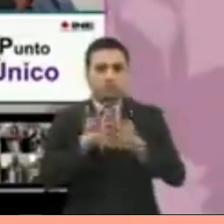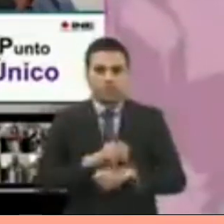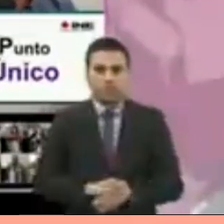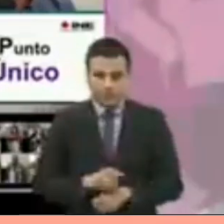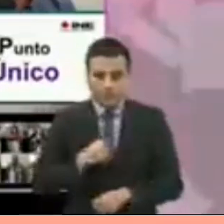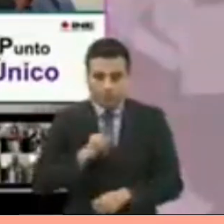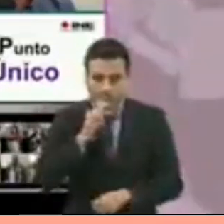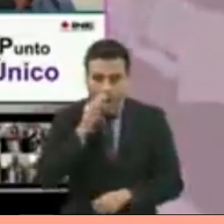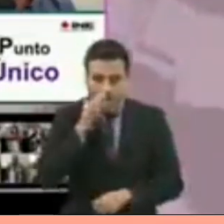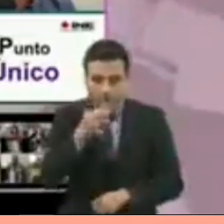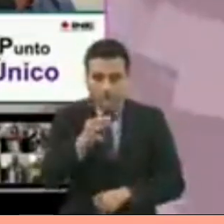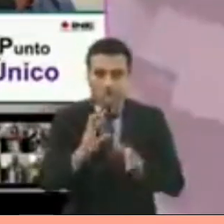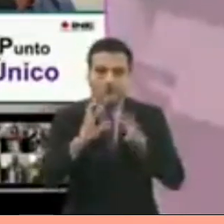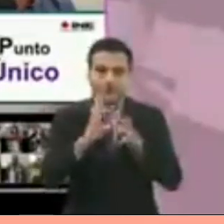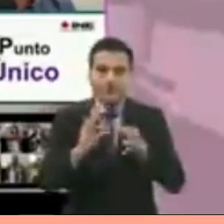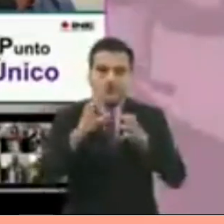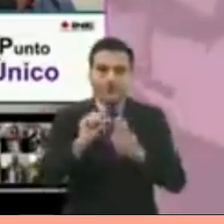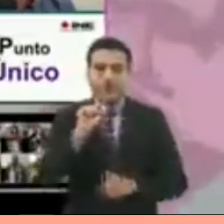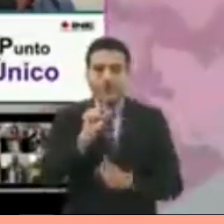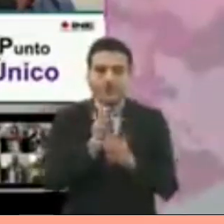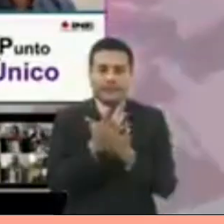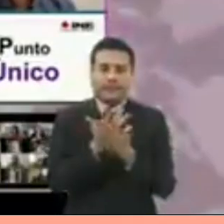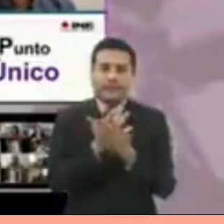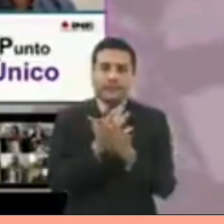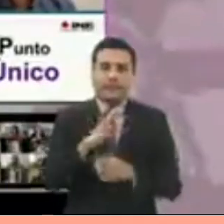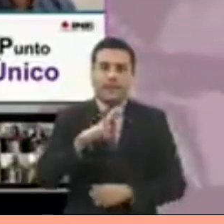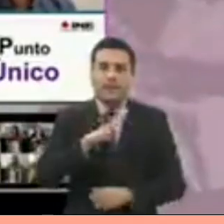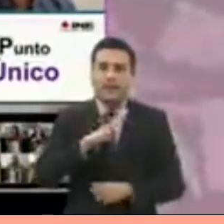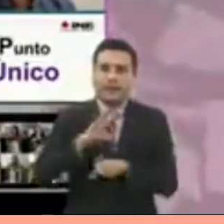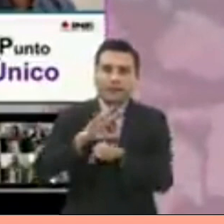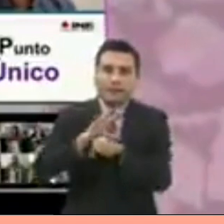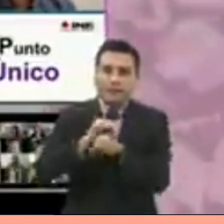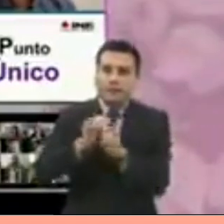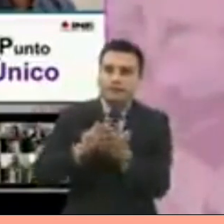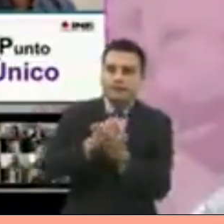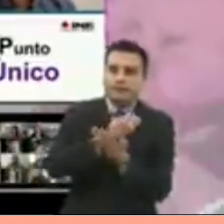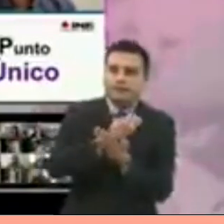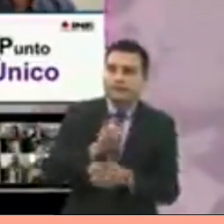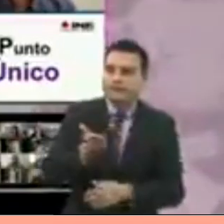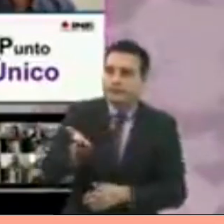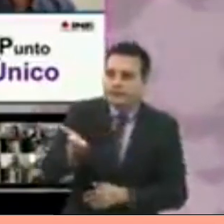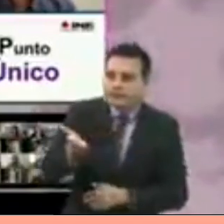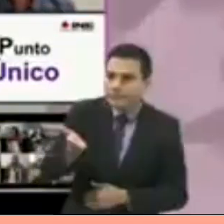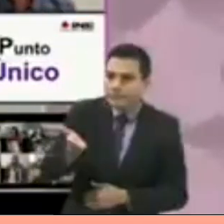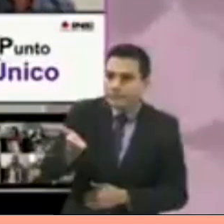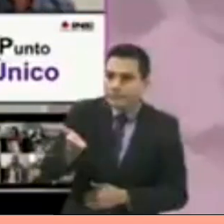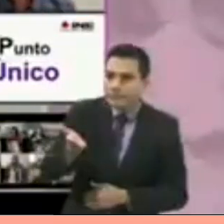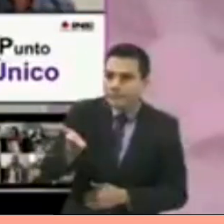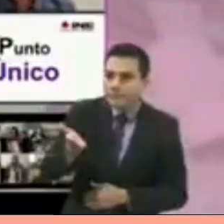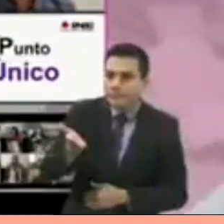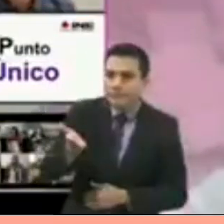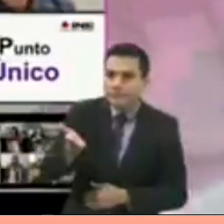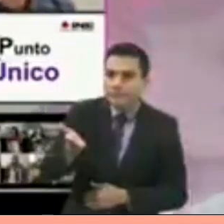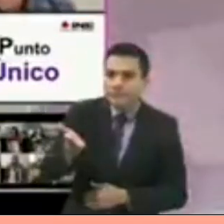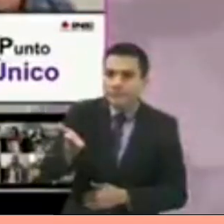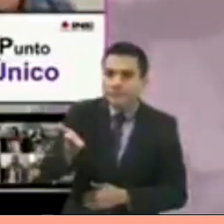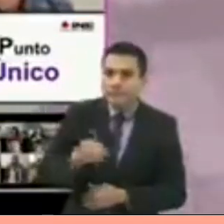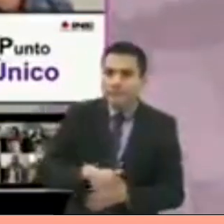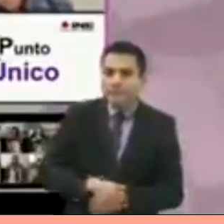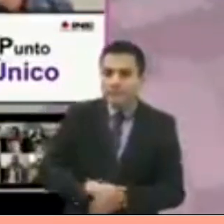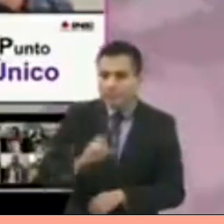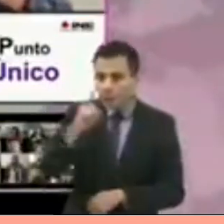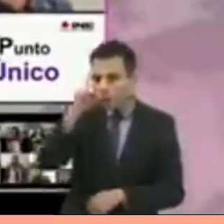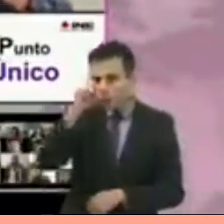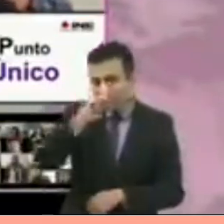adelanto desde ahorita. Hay una moción, señor representante, si es de procedimiento. Se la voy a conceder al